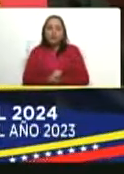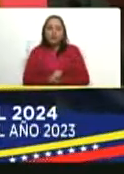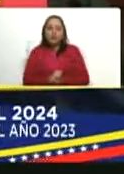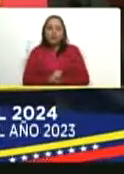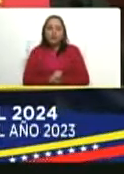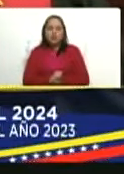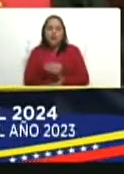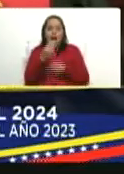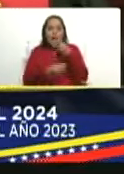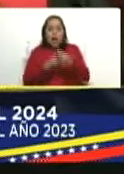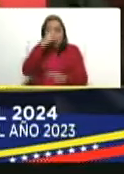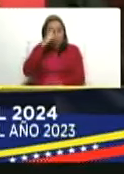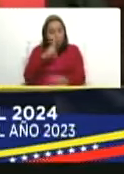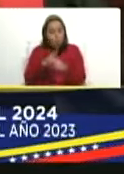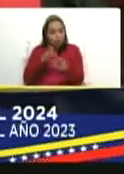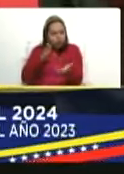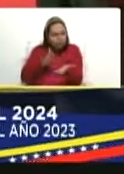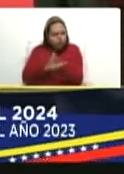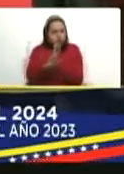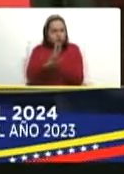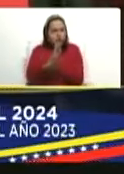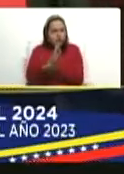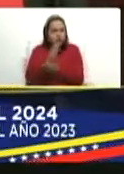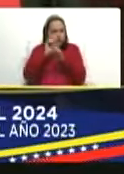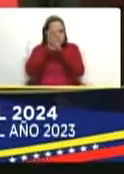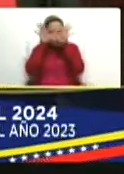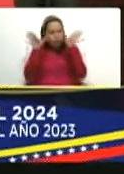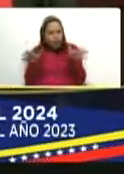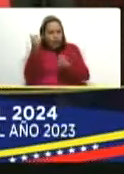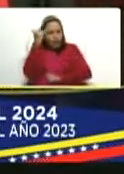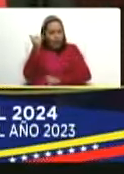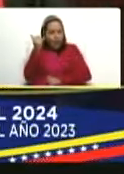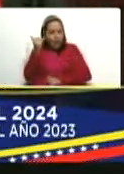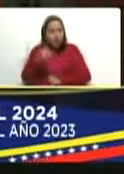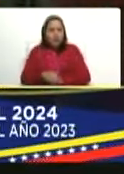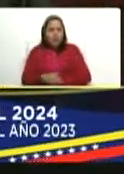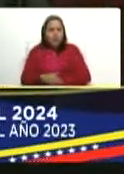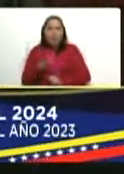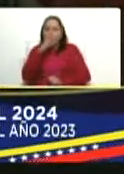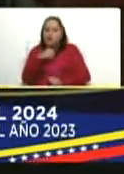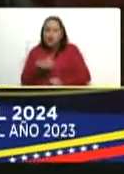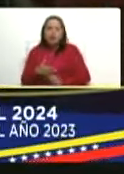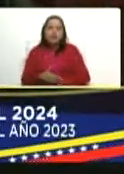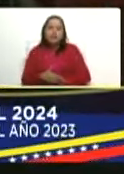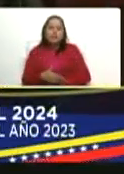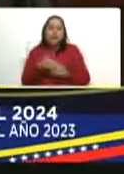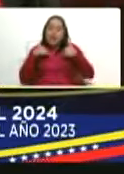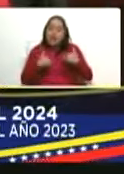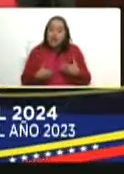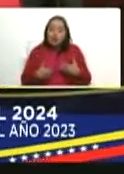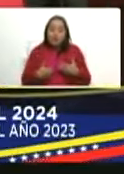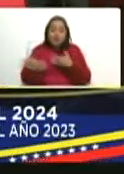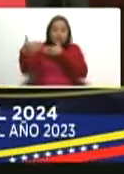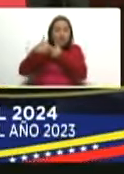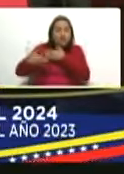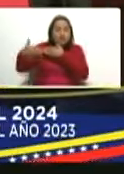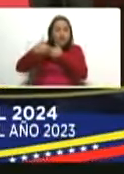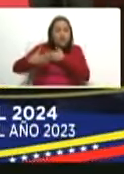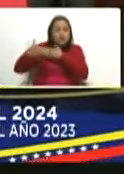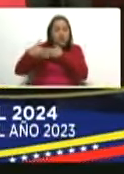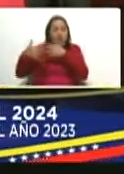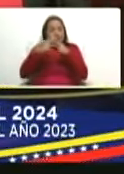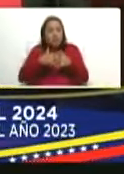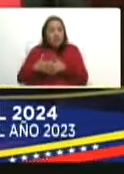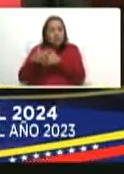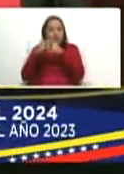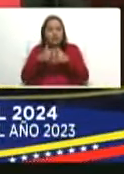honradez, rectitud, probidad para resistir la embestida de, las agresiones imperiales